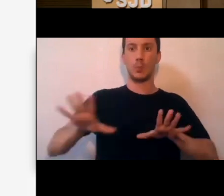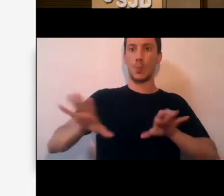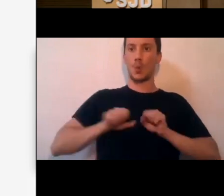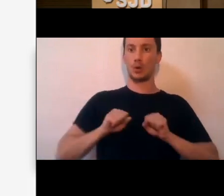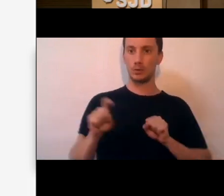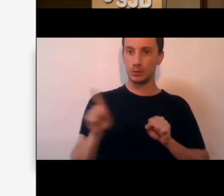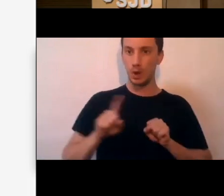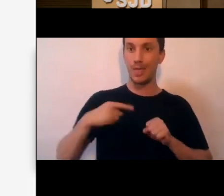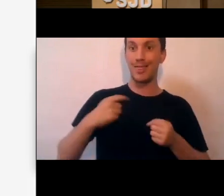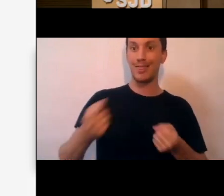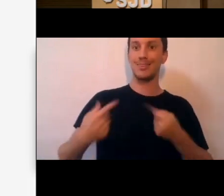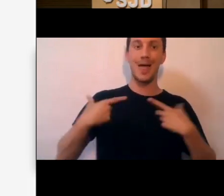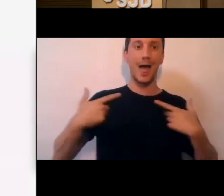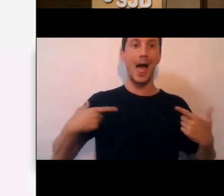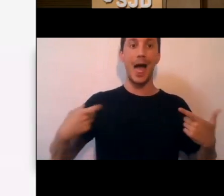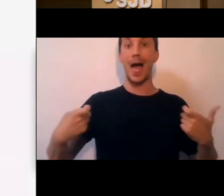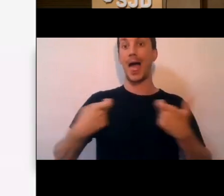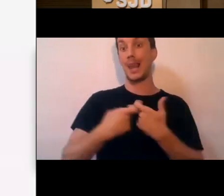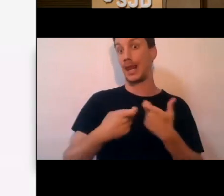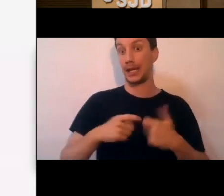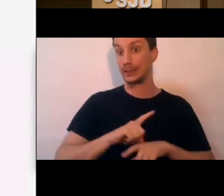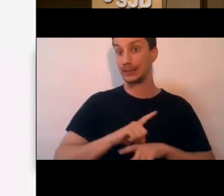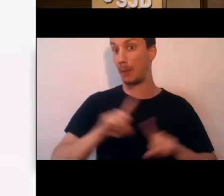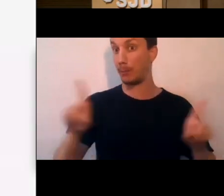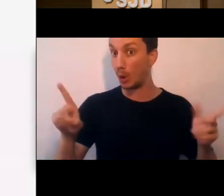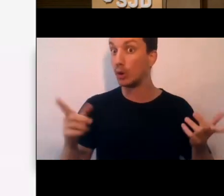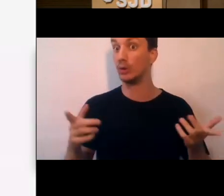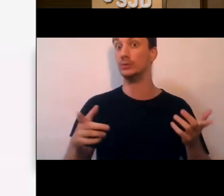generan alergias por esto. En los niños atópicos